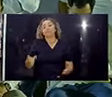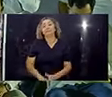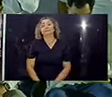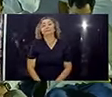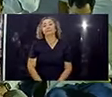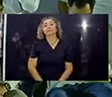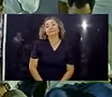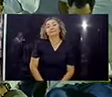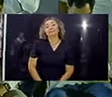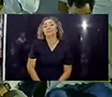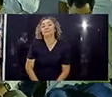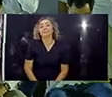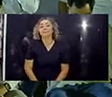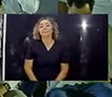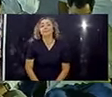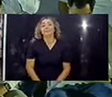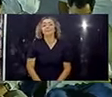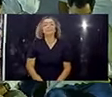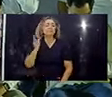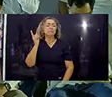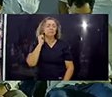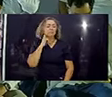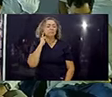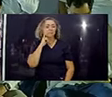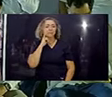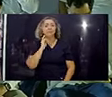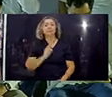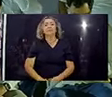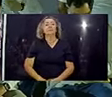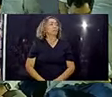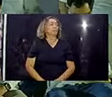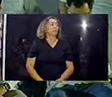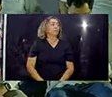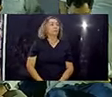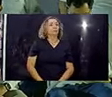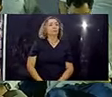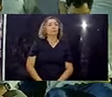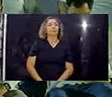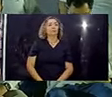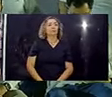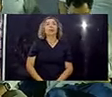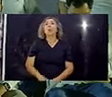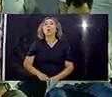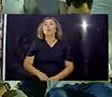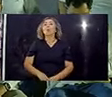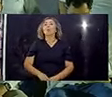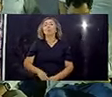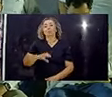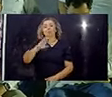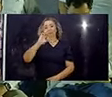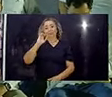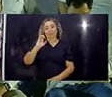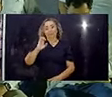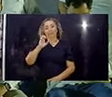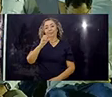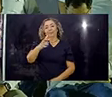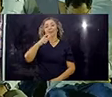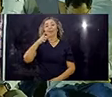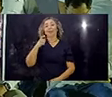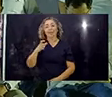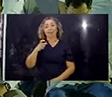sociales no sé si oyeron a un expresidente Hace